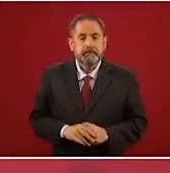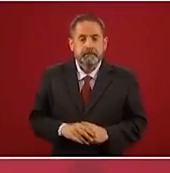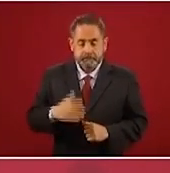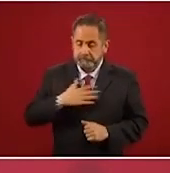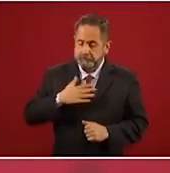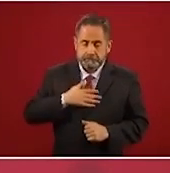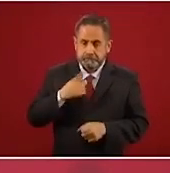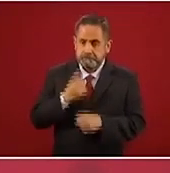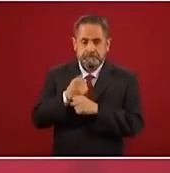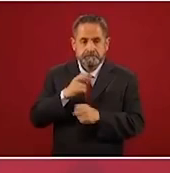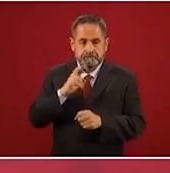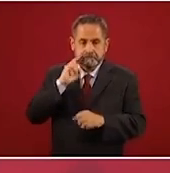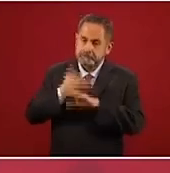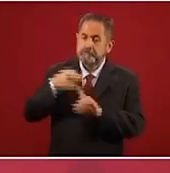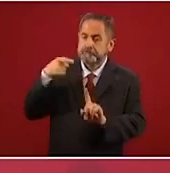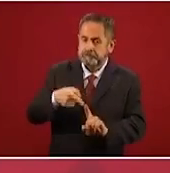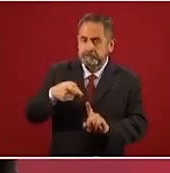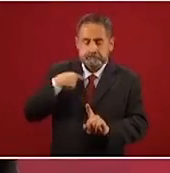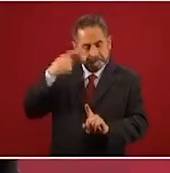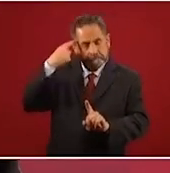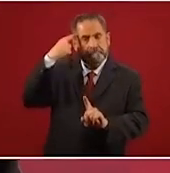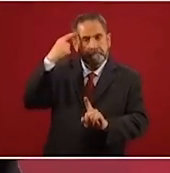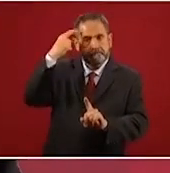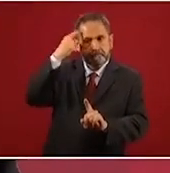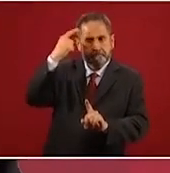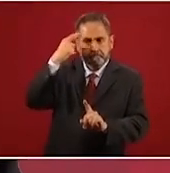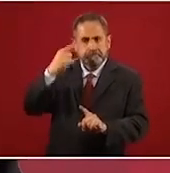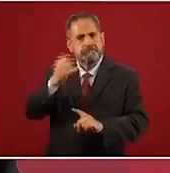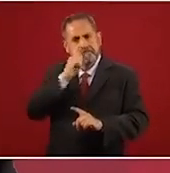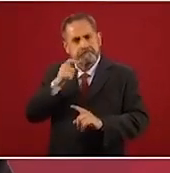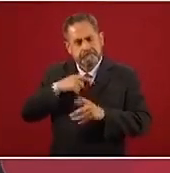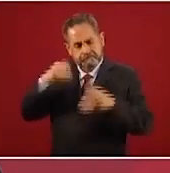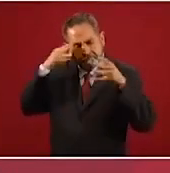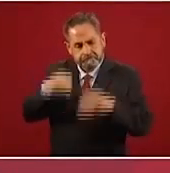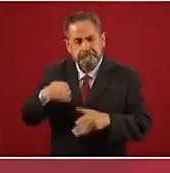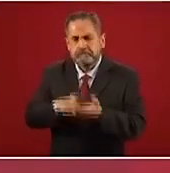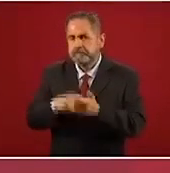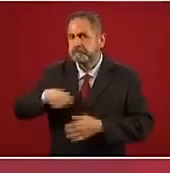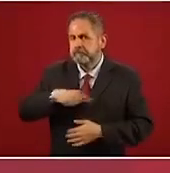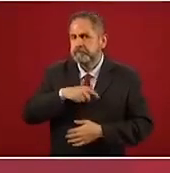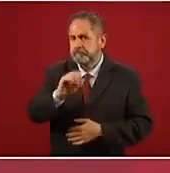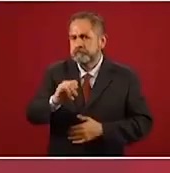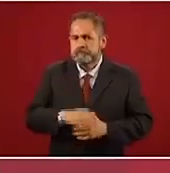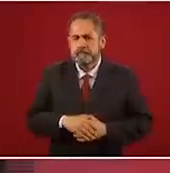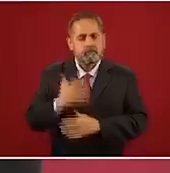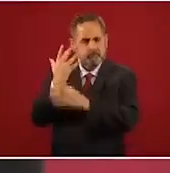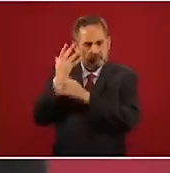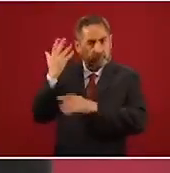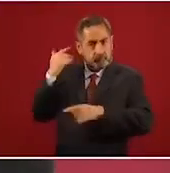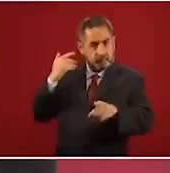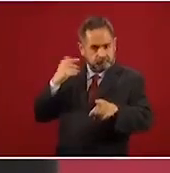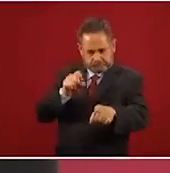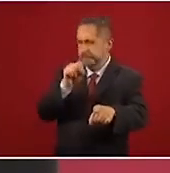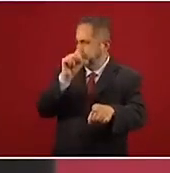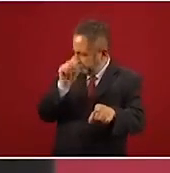nuestra preocupación principal y nuestra ocupación. Y lo que dije, lo